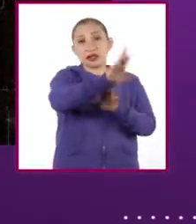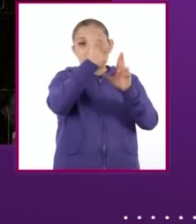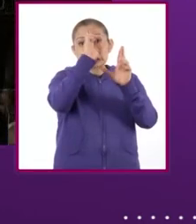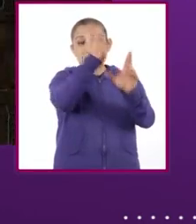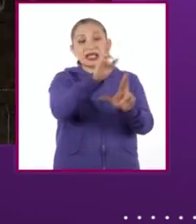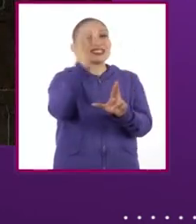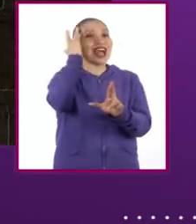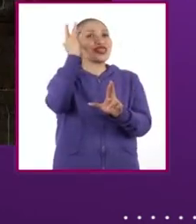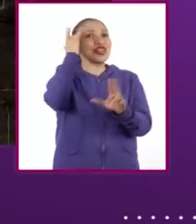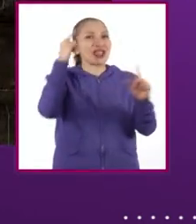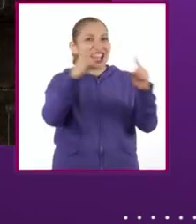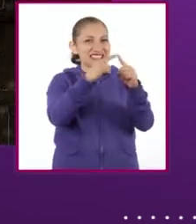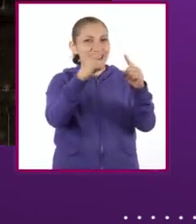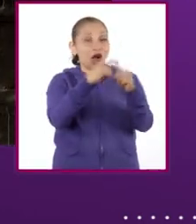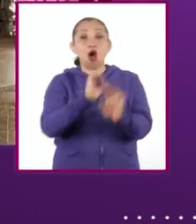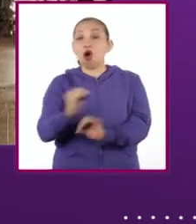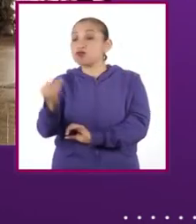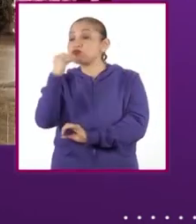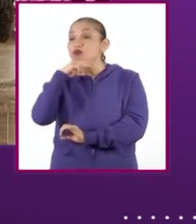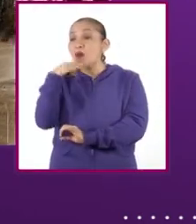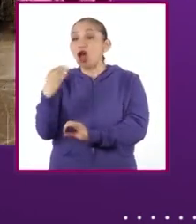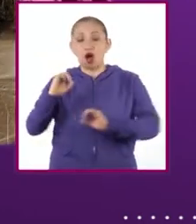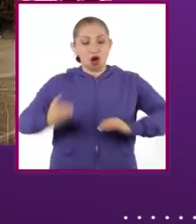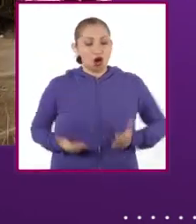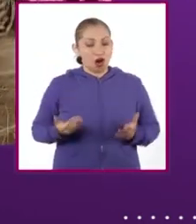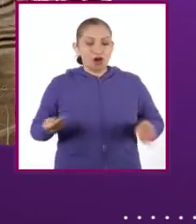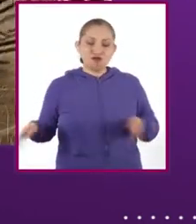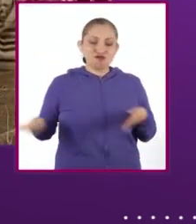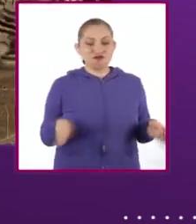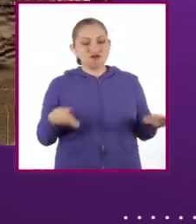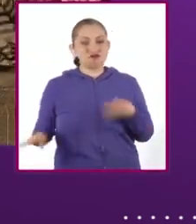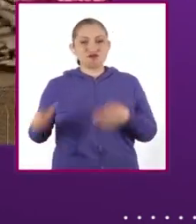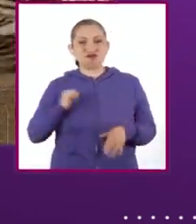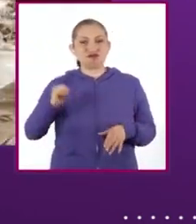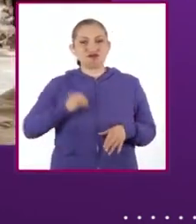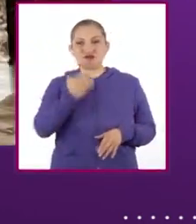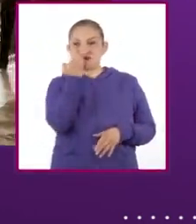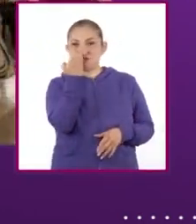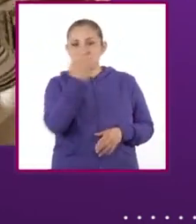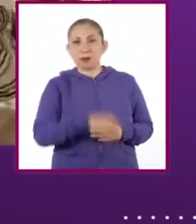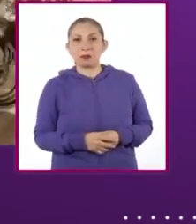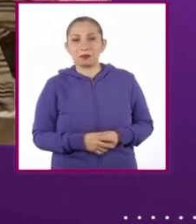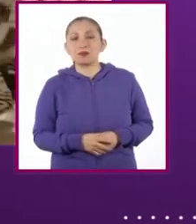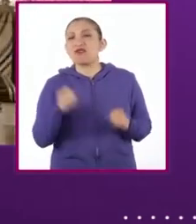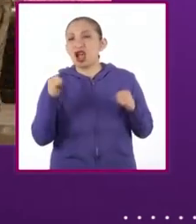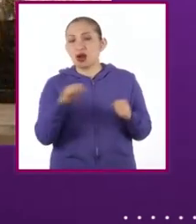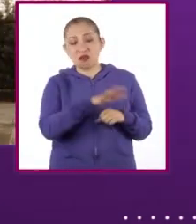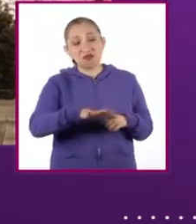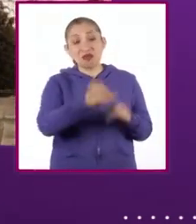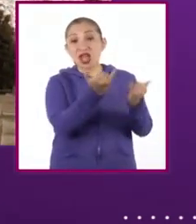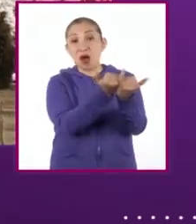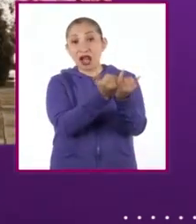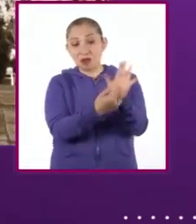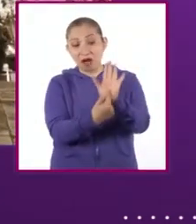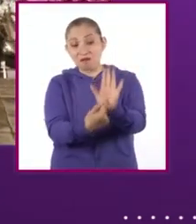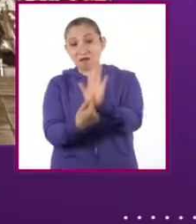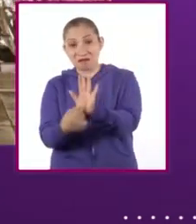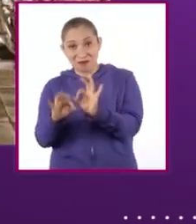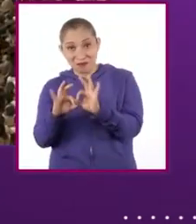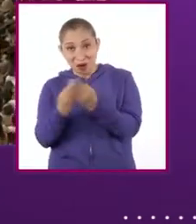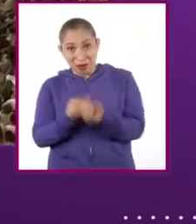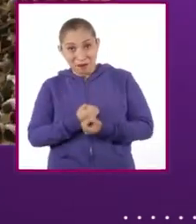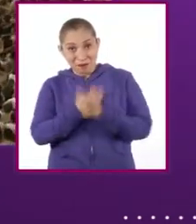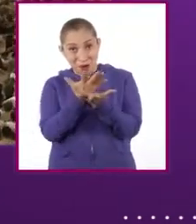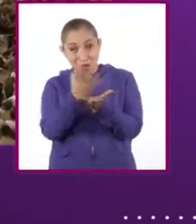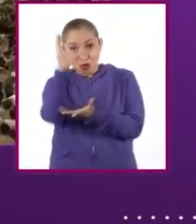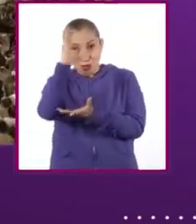santo patrono, degustado un mole o bailado una danza tradicional en la escuela. Pues estas, como muchas otras expresiones que forman parte